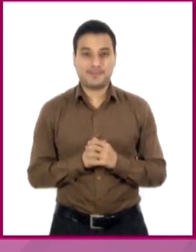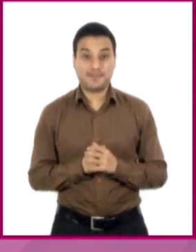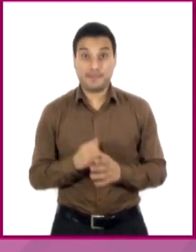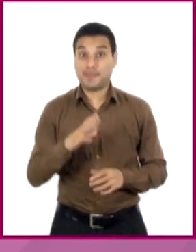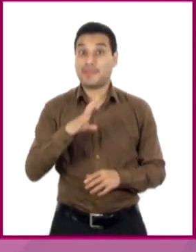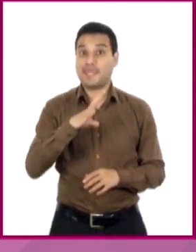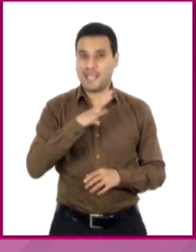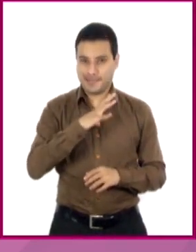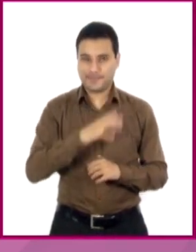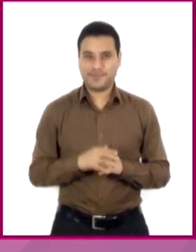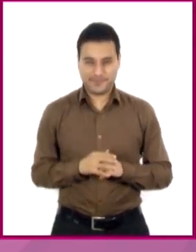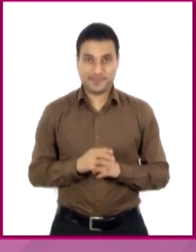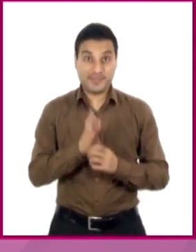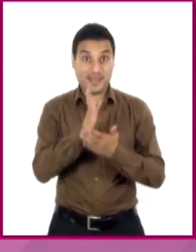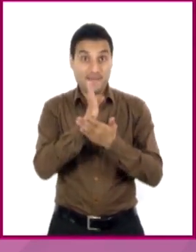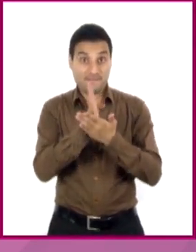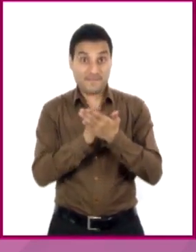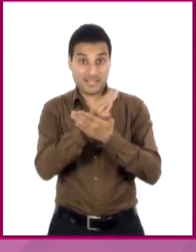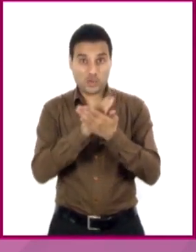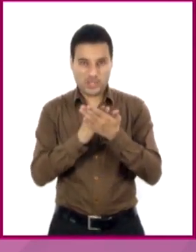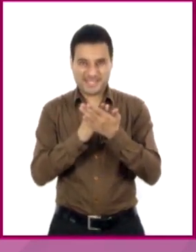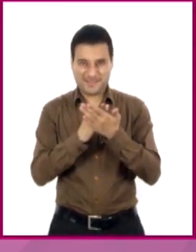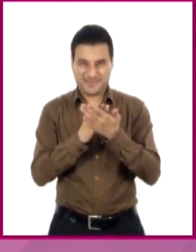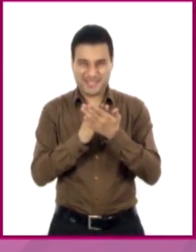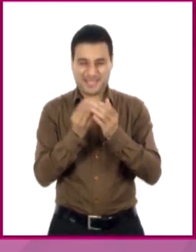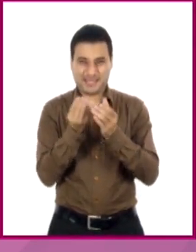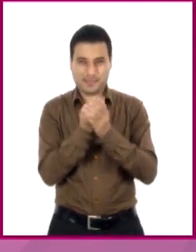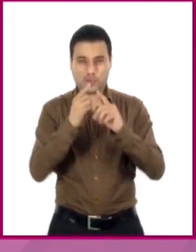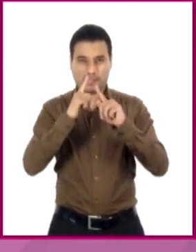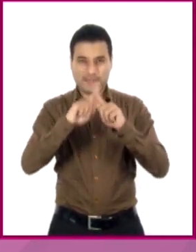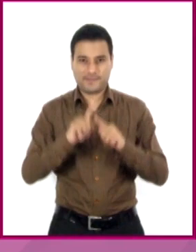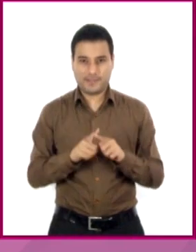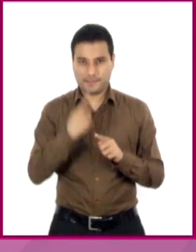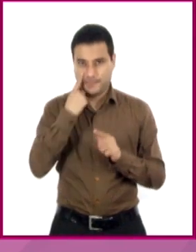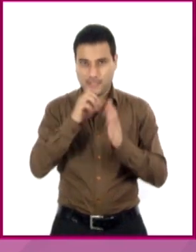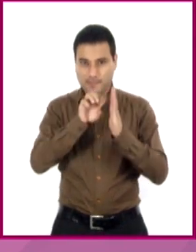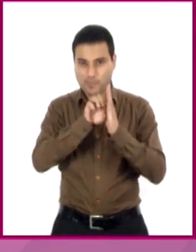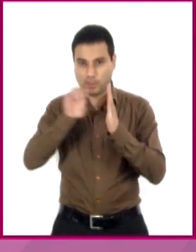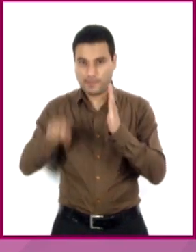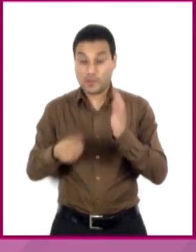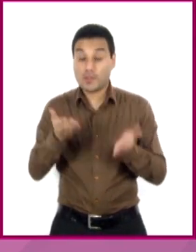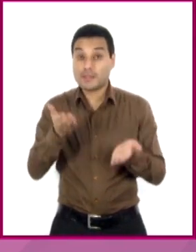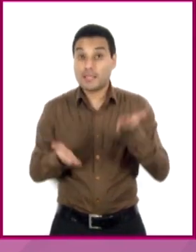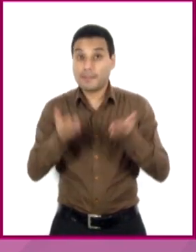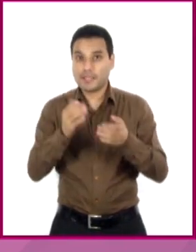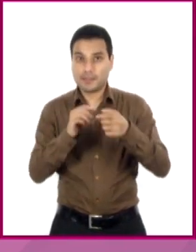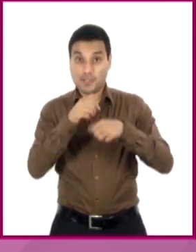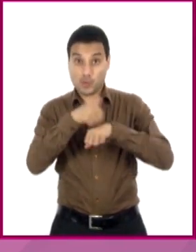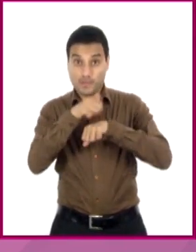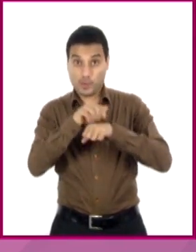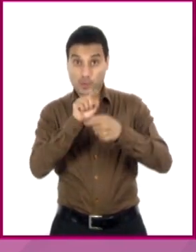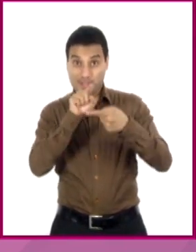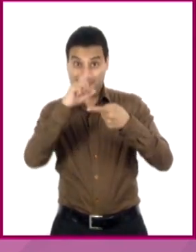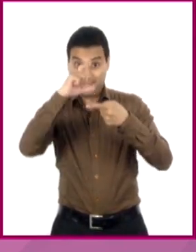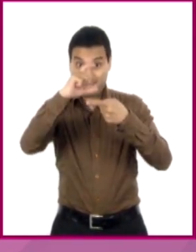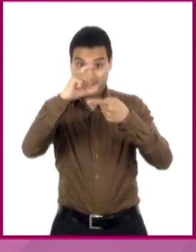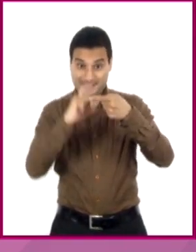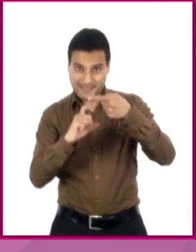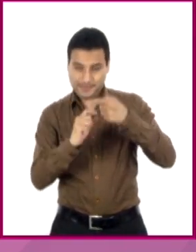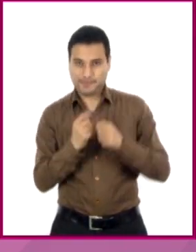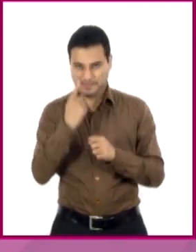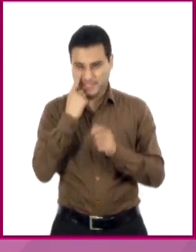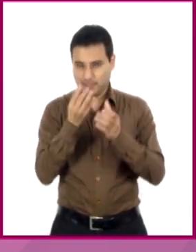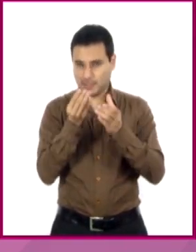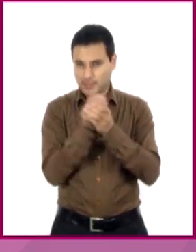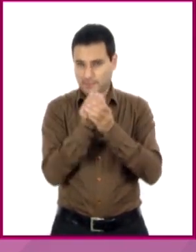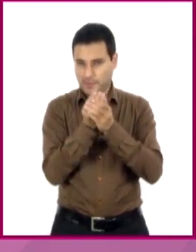Existen diferentes tipos de fracciones, de acuerdo con las características del numerador y el denominador. Hablemos de la primera